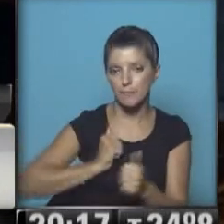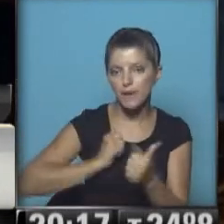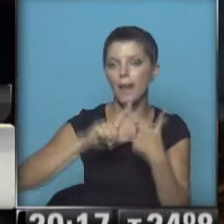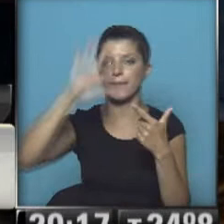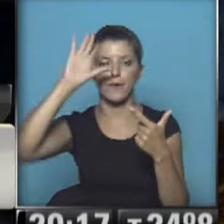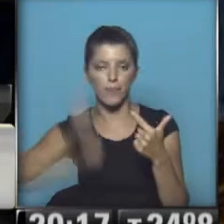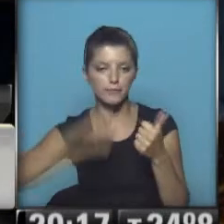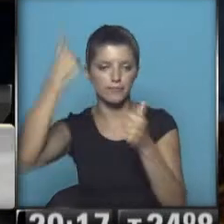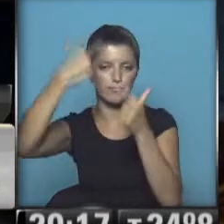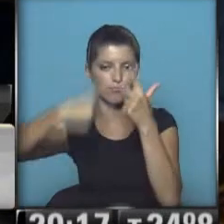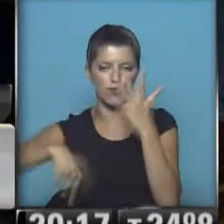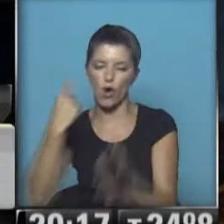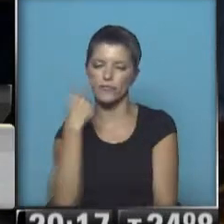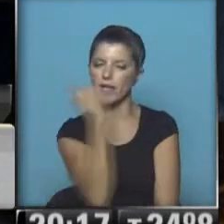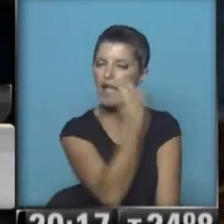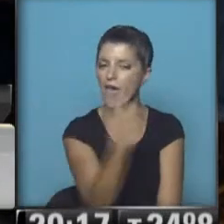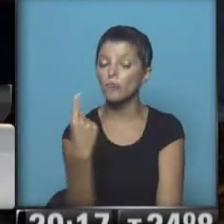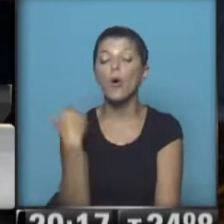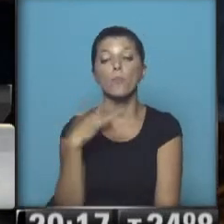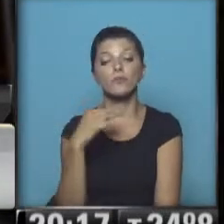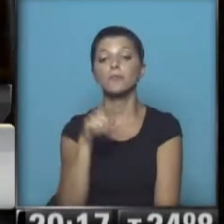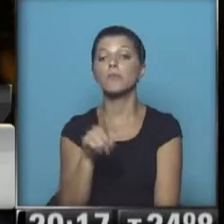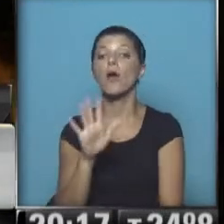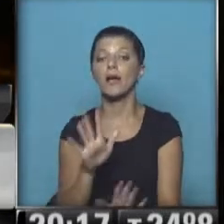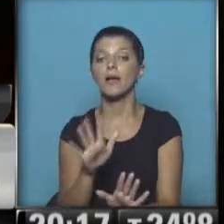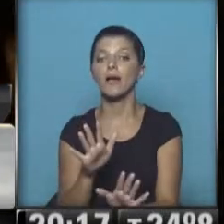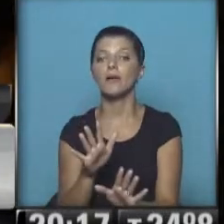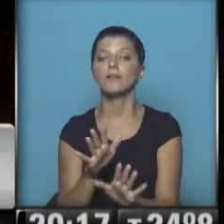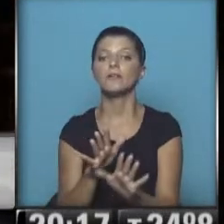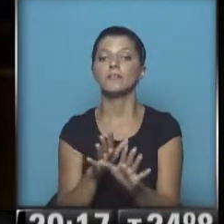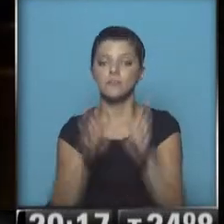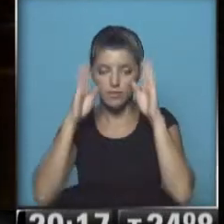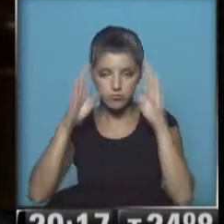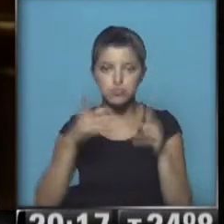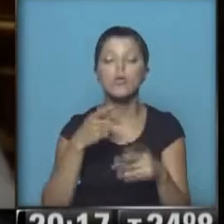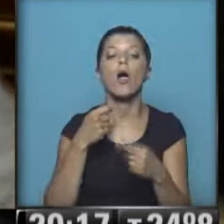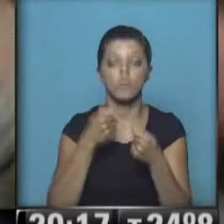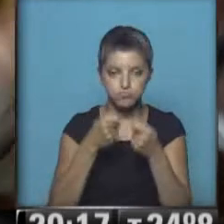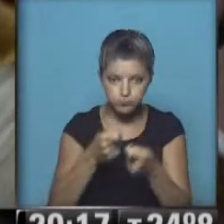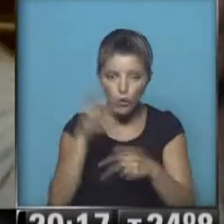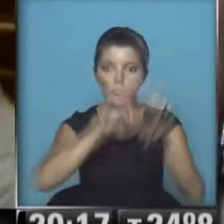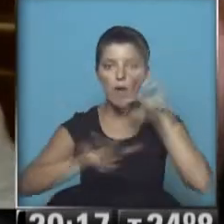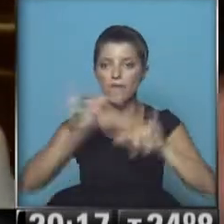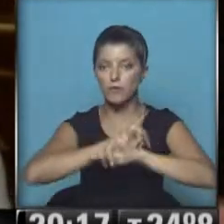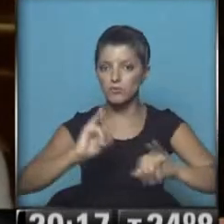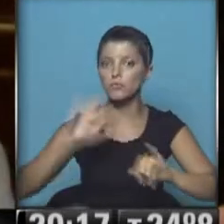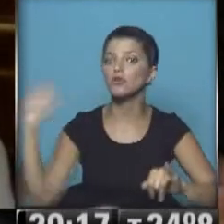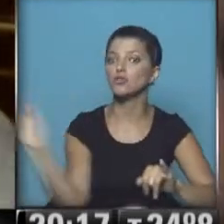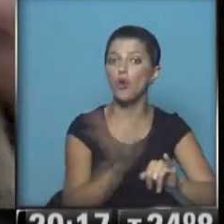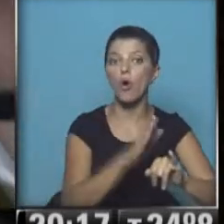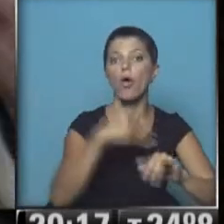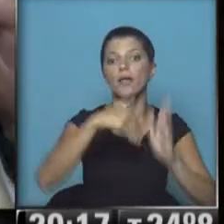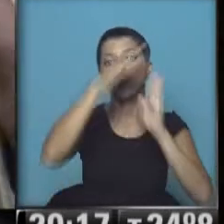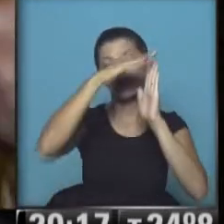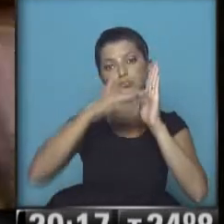magistrados. Acá hay que, por eso, hay que desangrar al chancho, hay que meterle el cuchillo y hay que brindar información sobre toda esta madeja